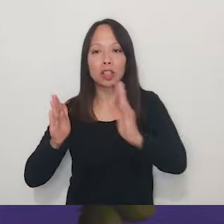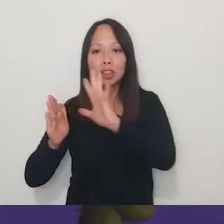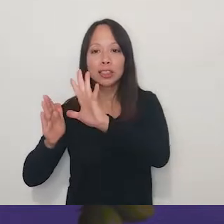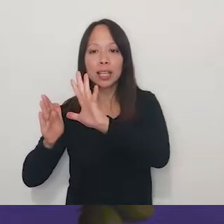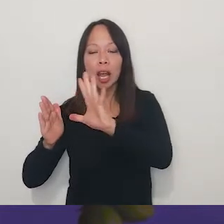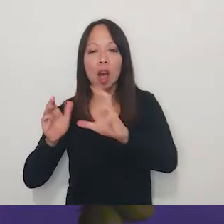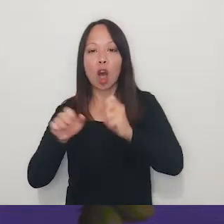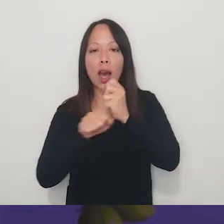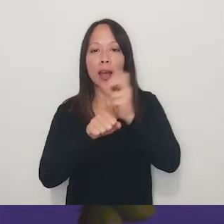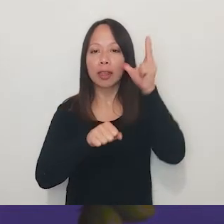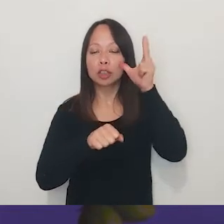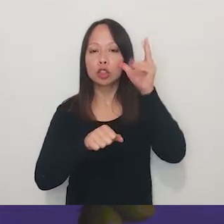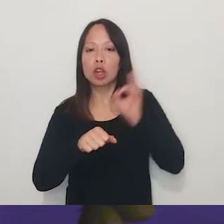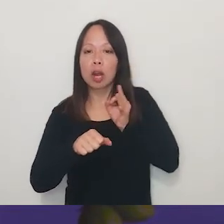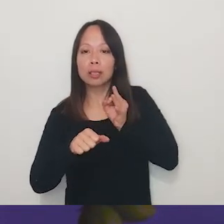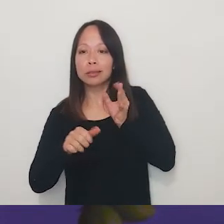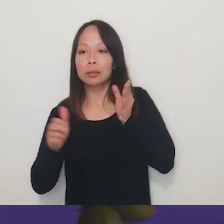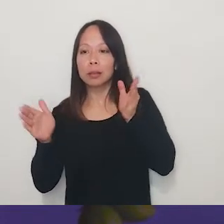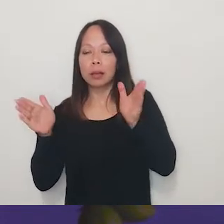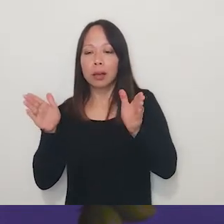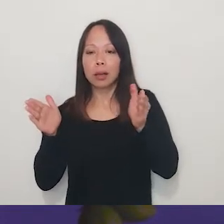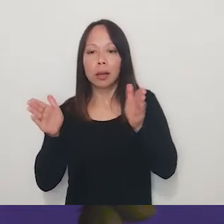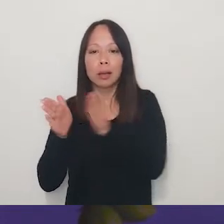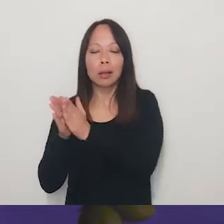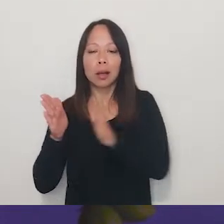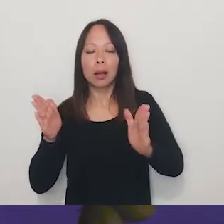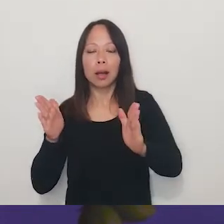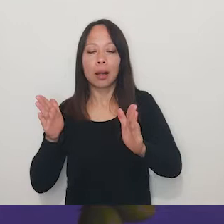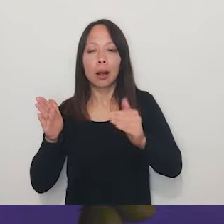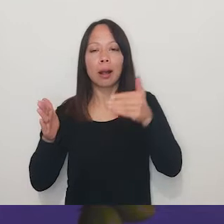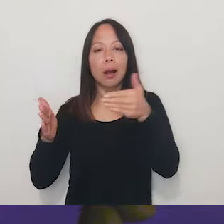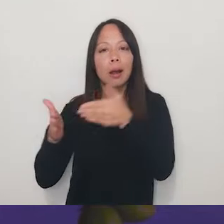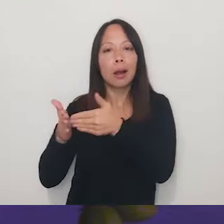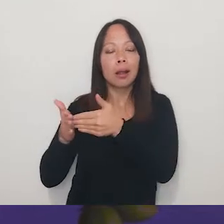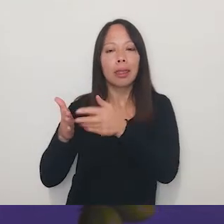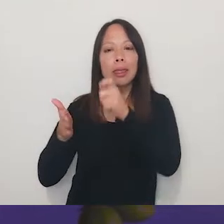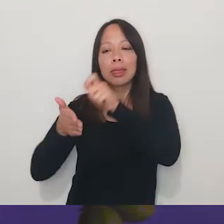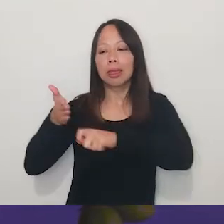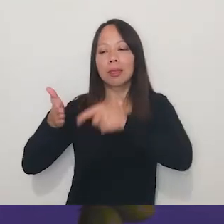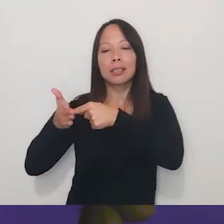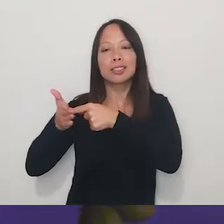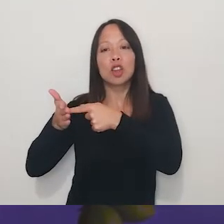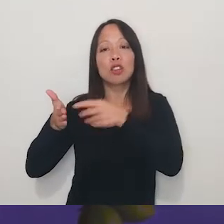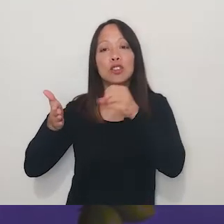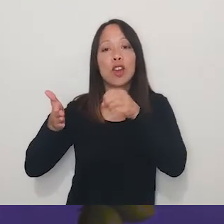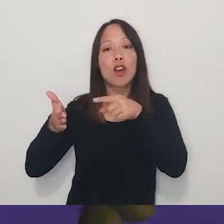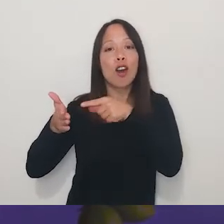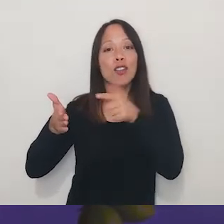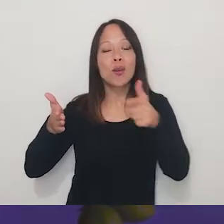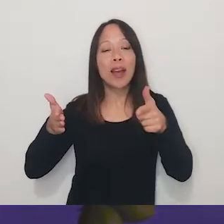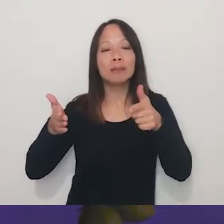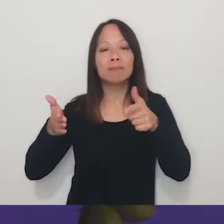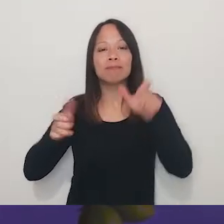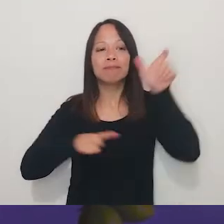para acceder al diagnóstico. Este viaje para el médico a lo mejor es un problema, pero para la familia y